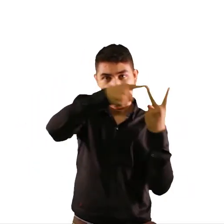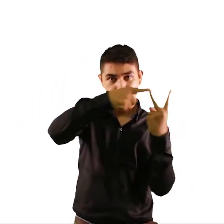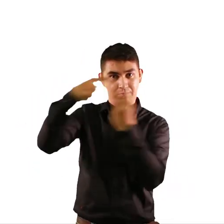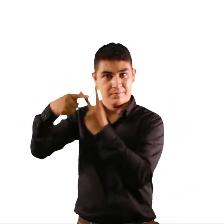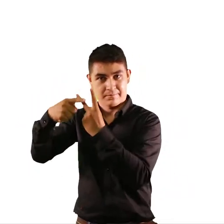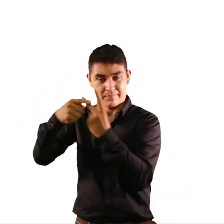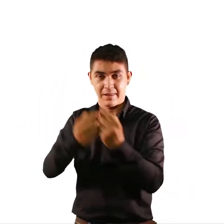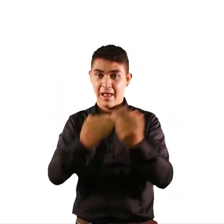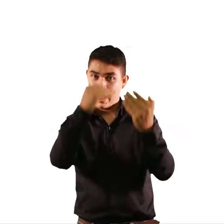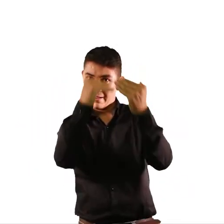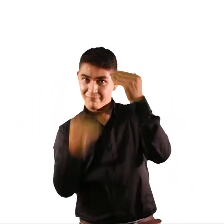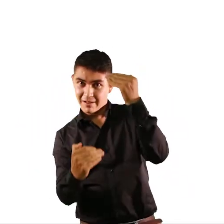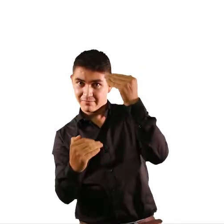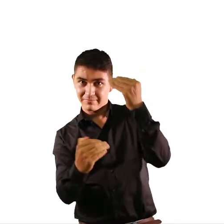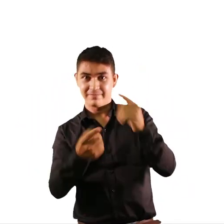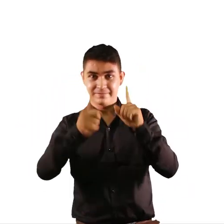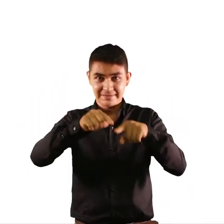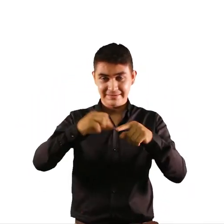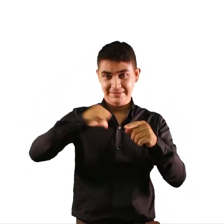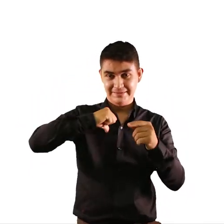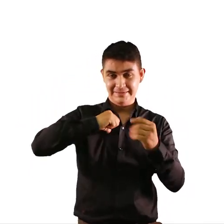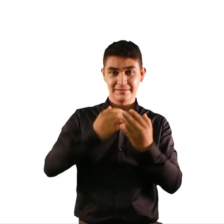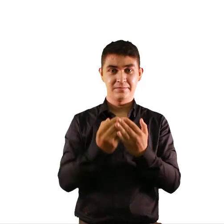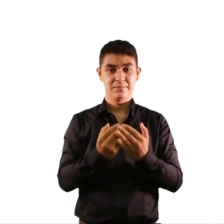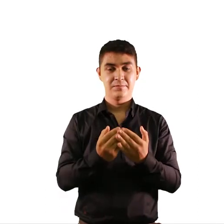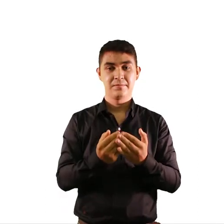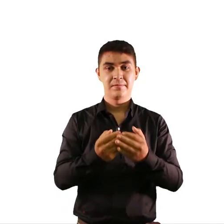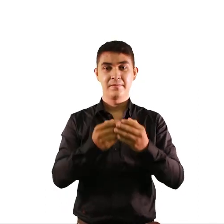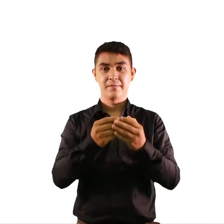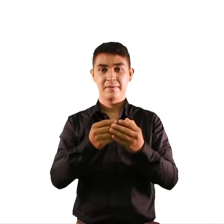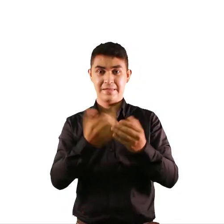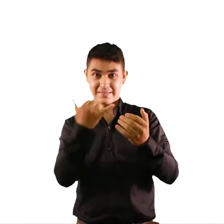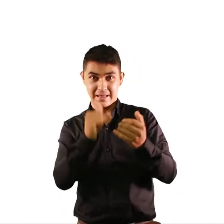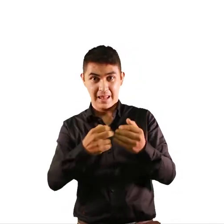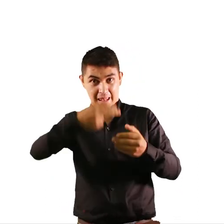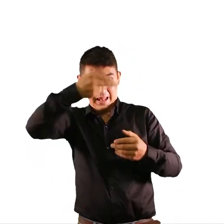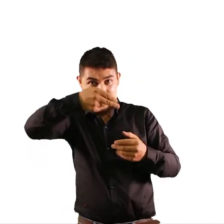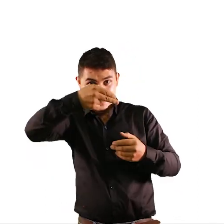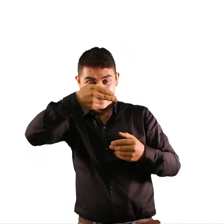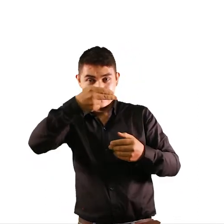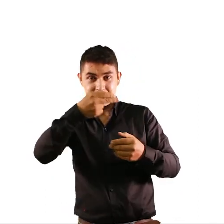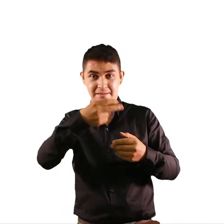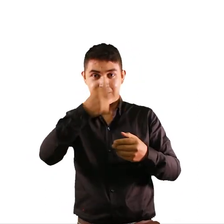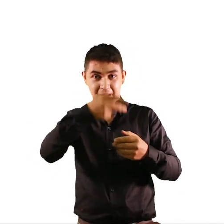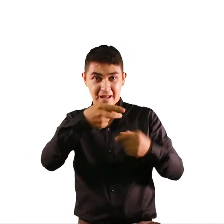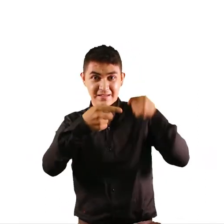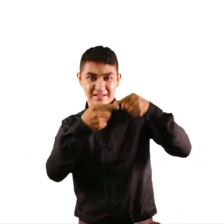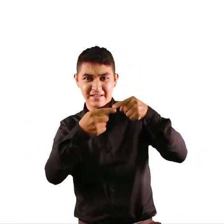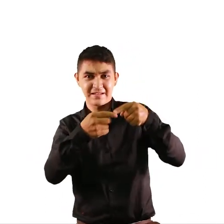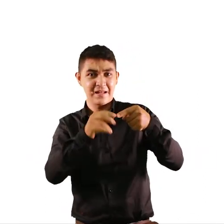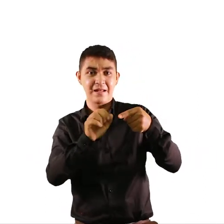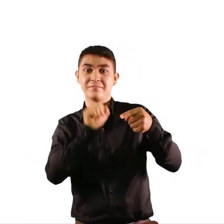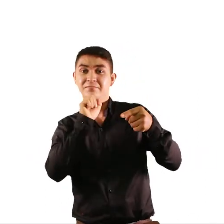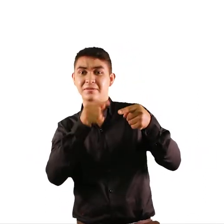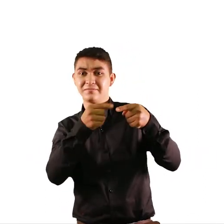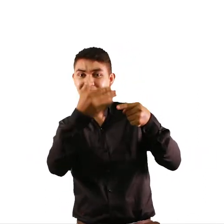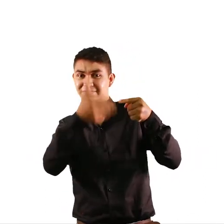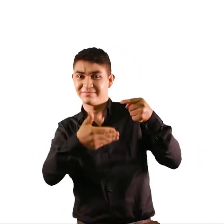Hacia abajo tenemos entonces que ya la h, que es la incógnita,